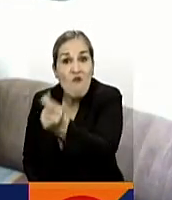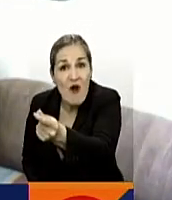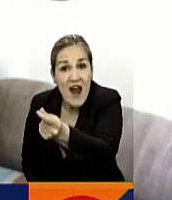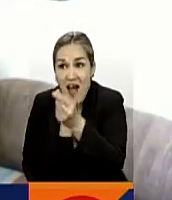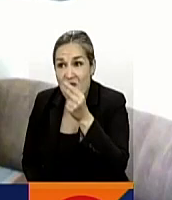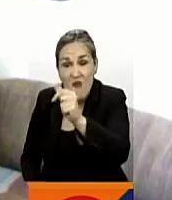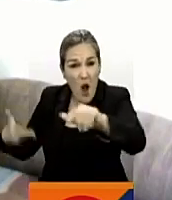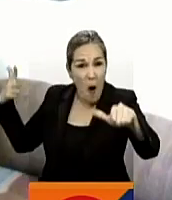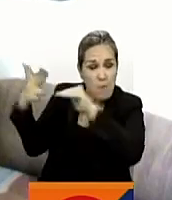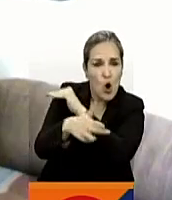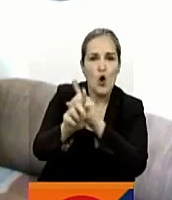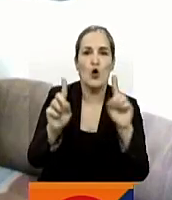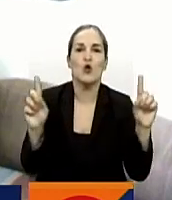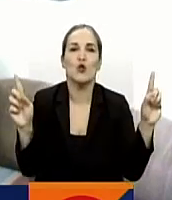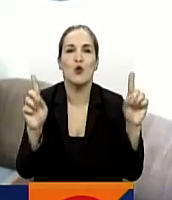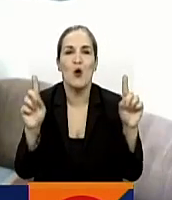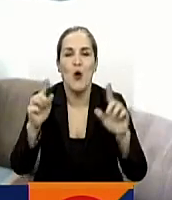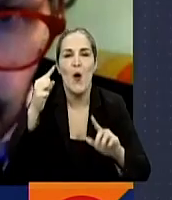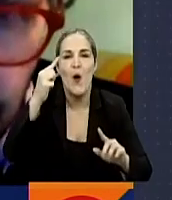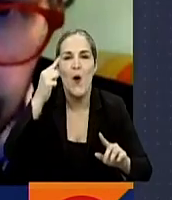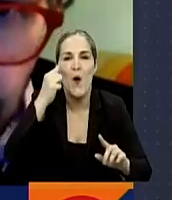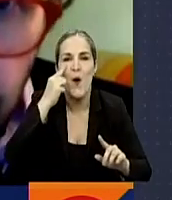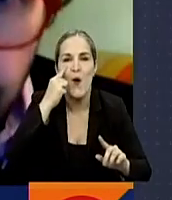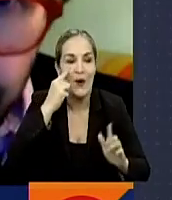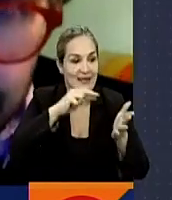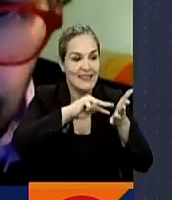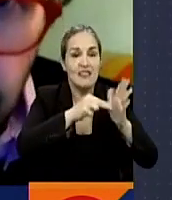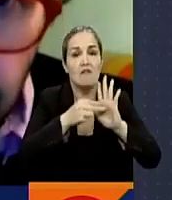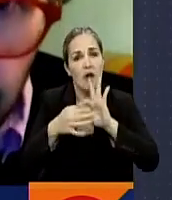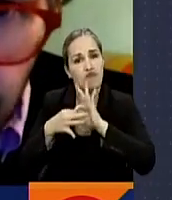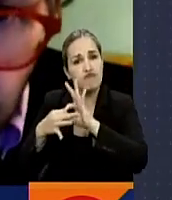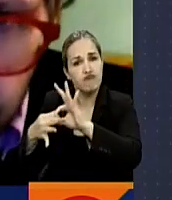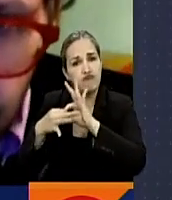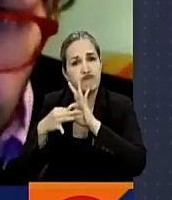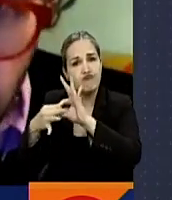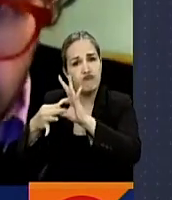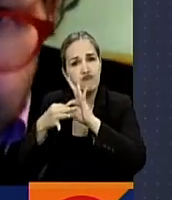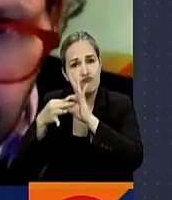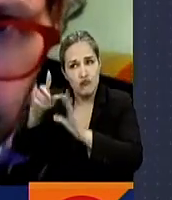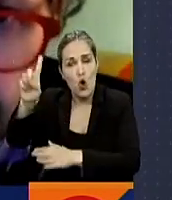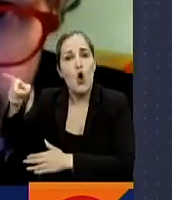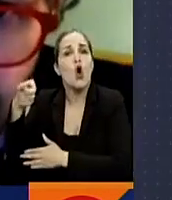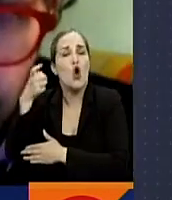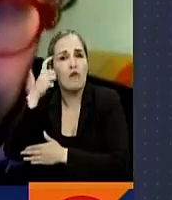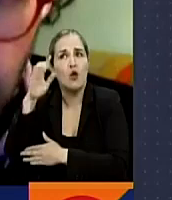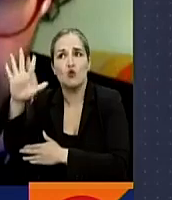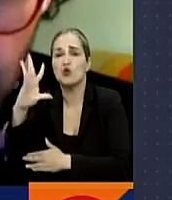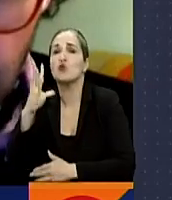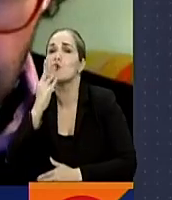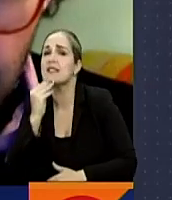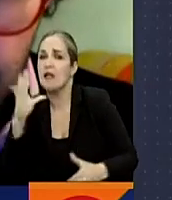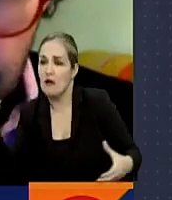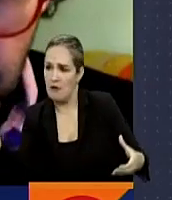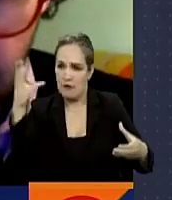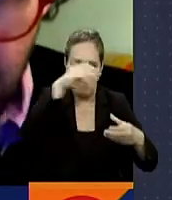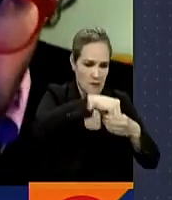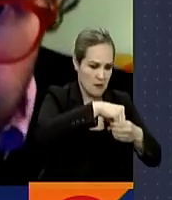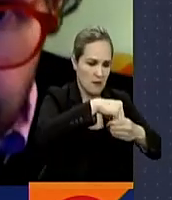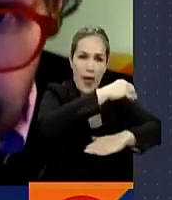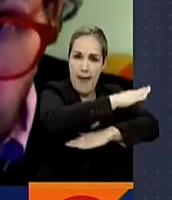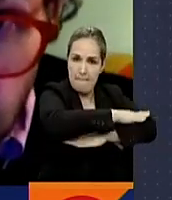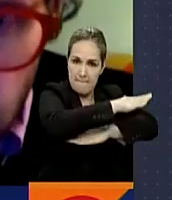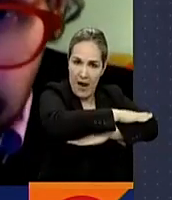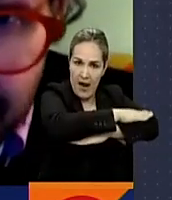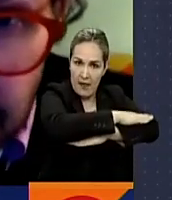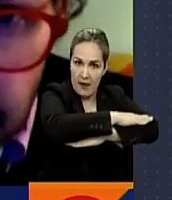Israel el gobierno de Colombia sigue manteniendo el vínculo diplomático con el gobierno con el estado de Israel eh para que